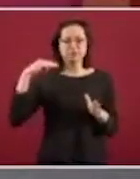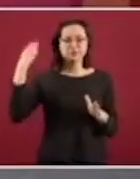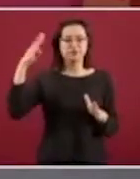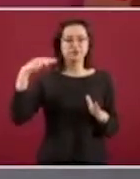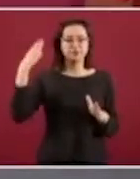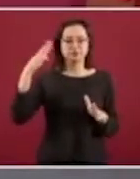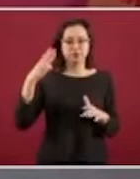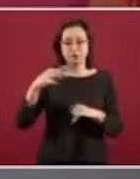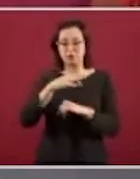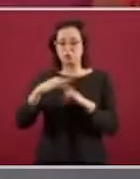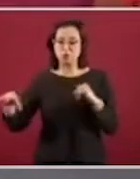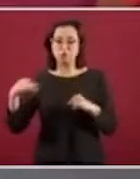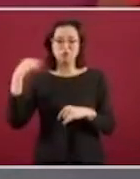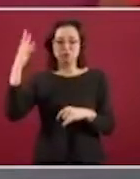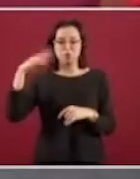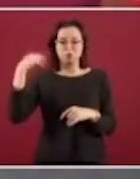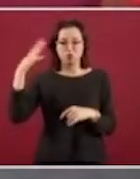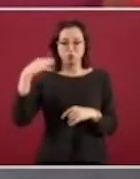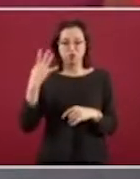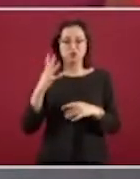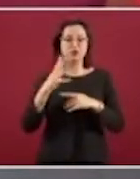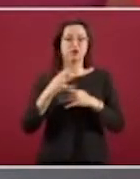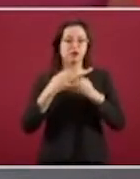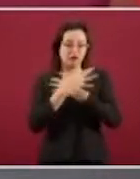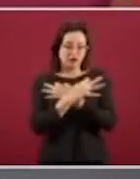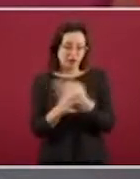a finales, cuando ya estaba